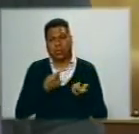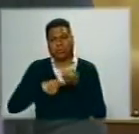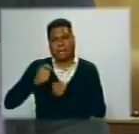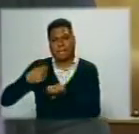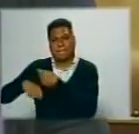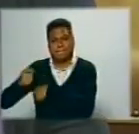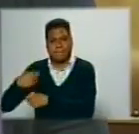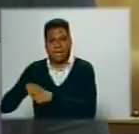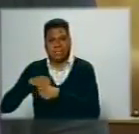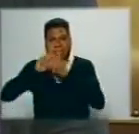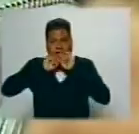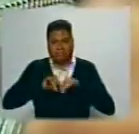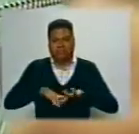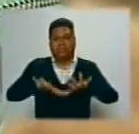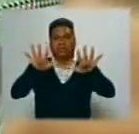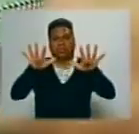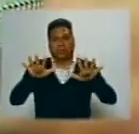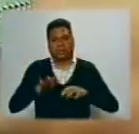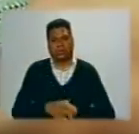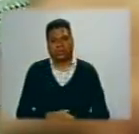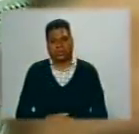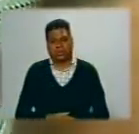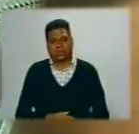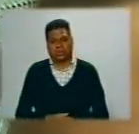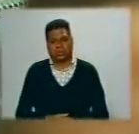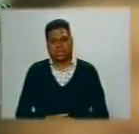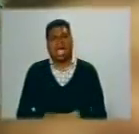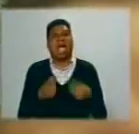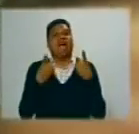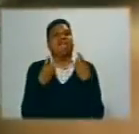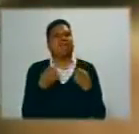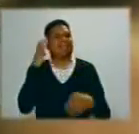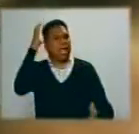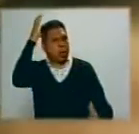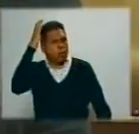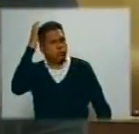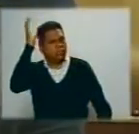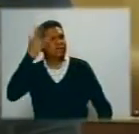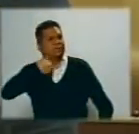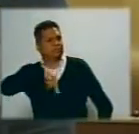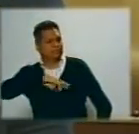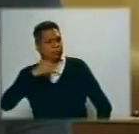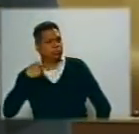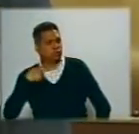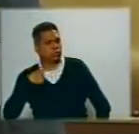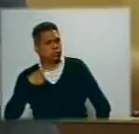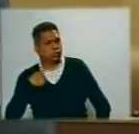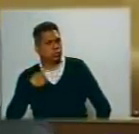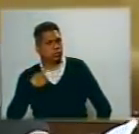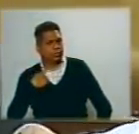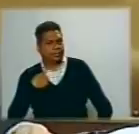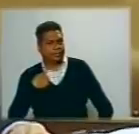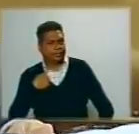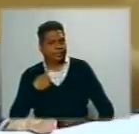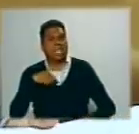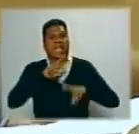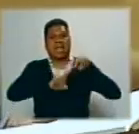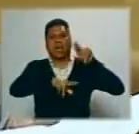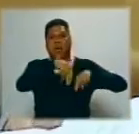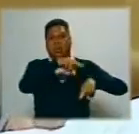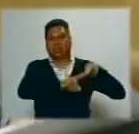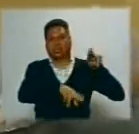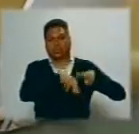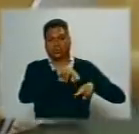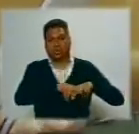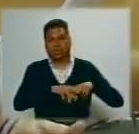y esa distribución? Nuestra falta de conciencia. Entonces tenemos que apostar a la construcción de